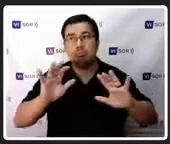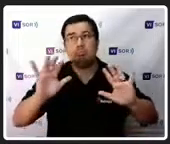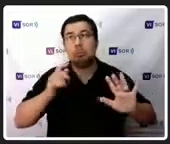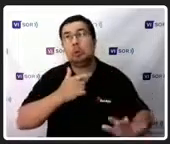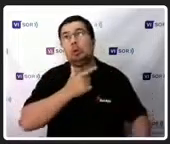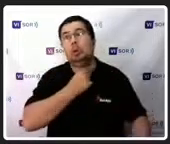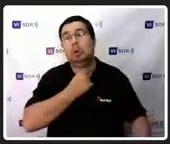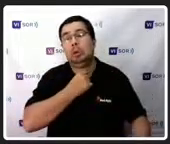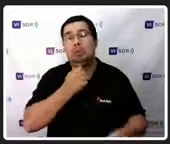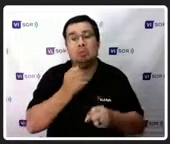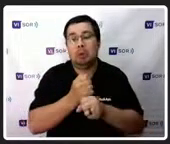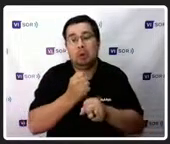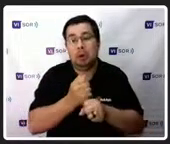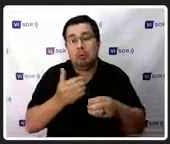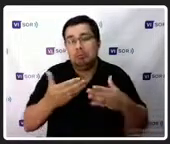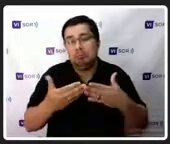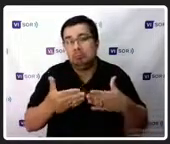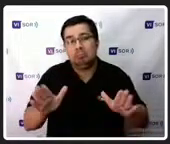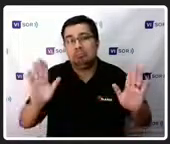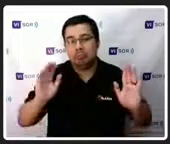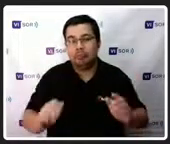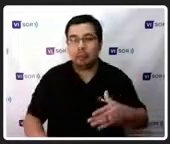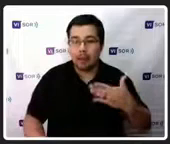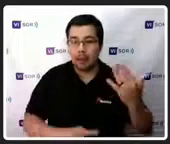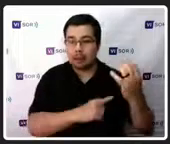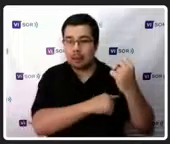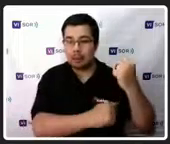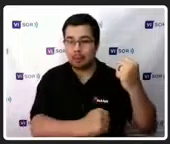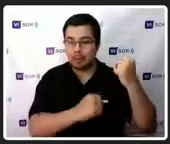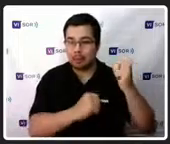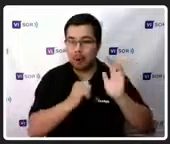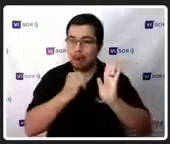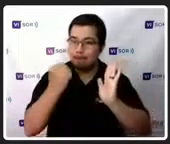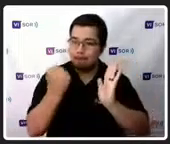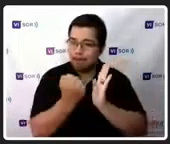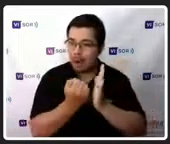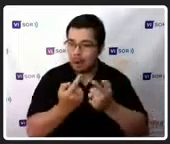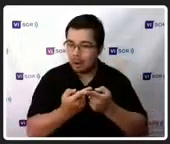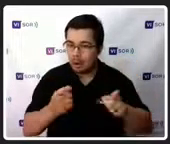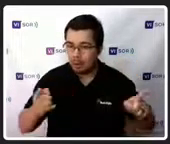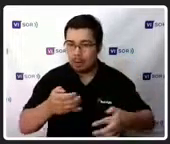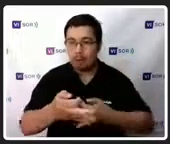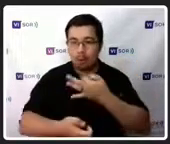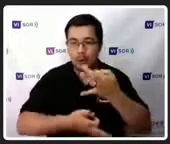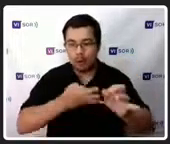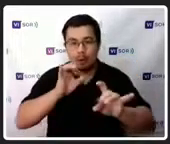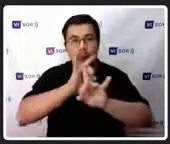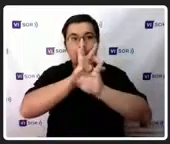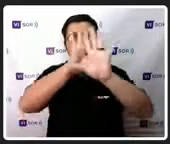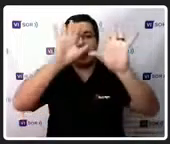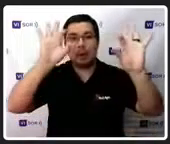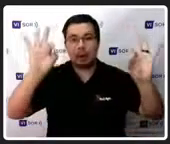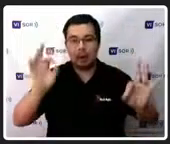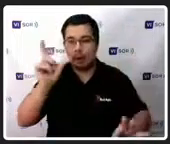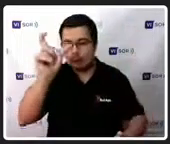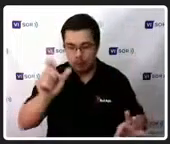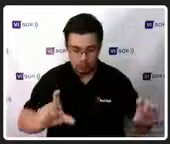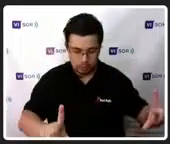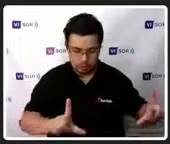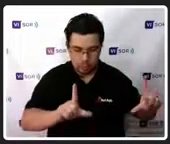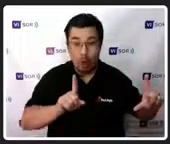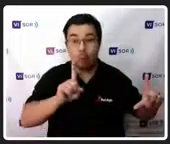Ese empoderamiento marca mucho la diferencia porque habla de la claridad, ¿no es cierto?, que el titulado tiene respecto a lo que quiere